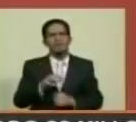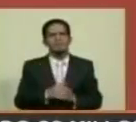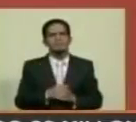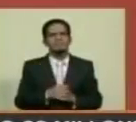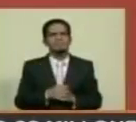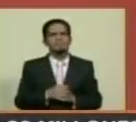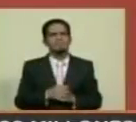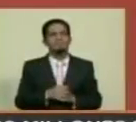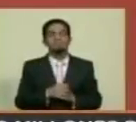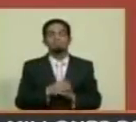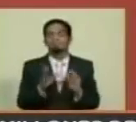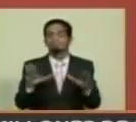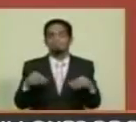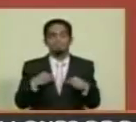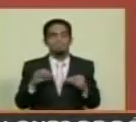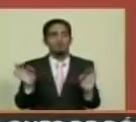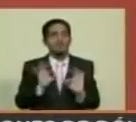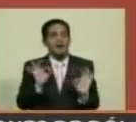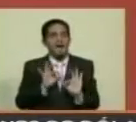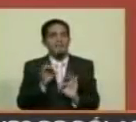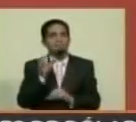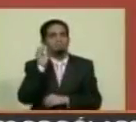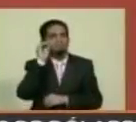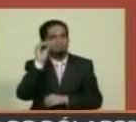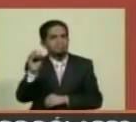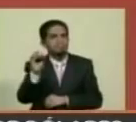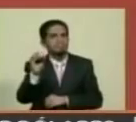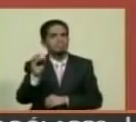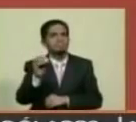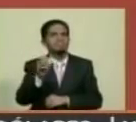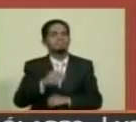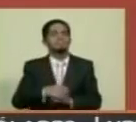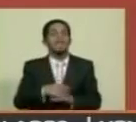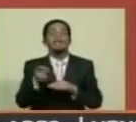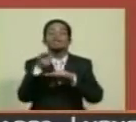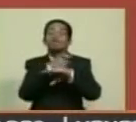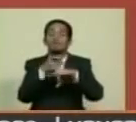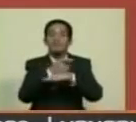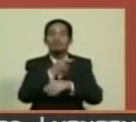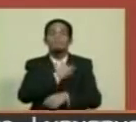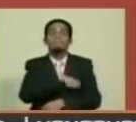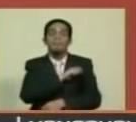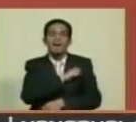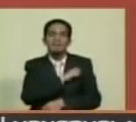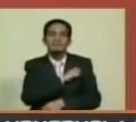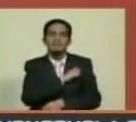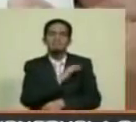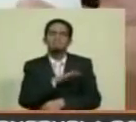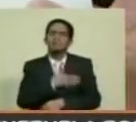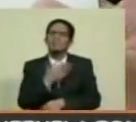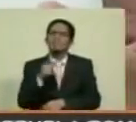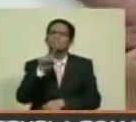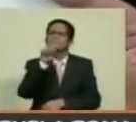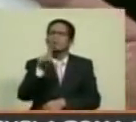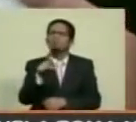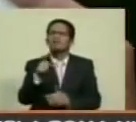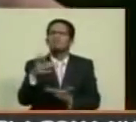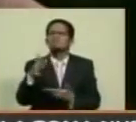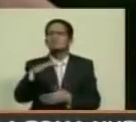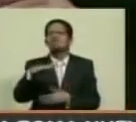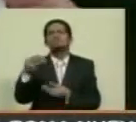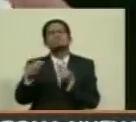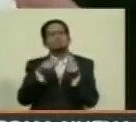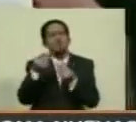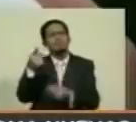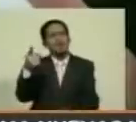Tolerancia cero con los corruptos. El gobierno de España puede preguntarse de dónde saca Antonio Ledezma 3,5 millones de euros